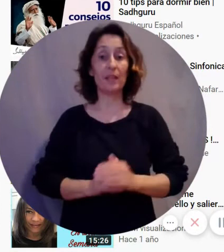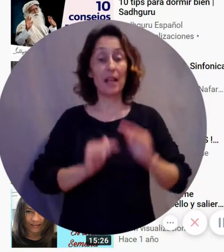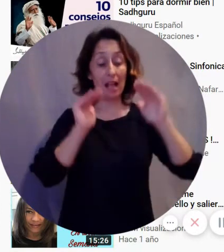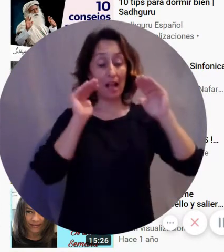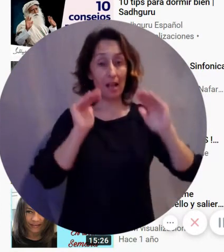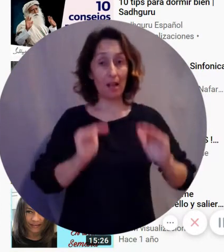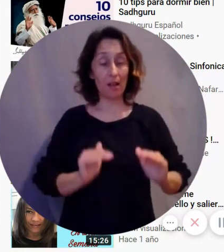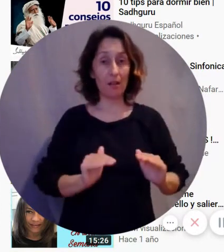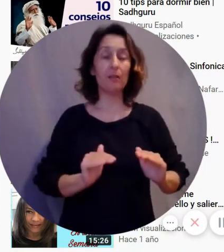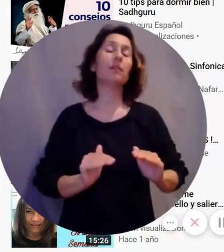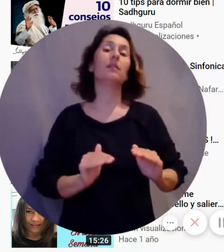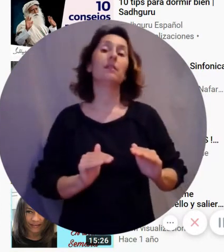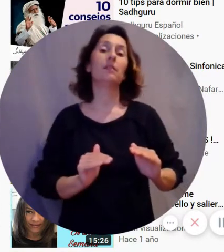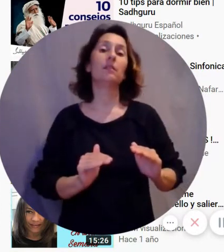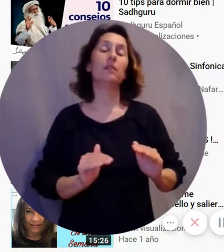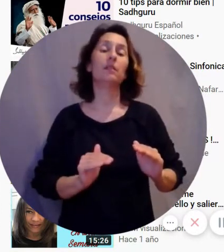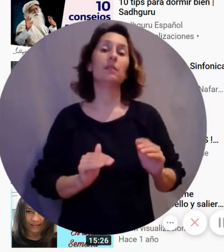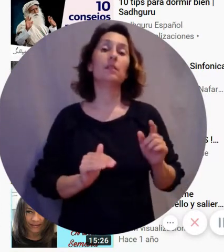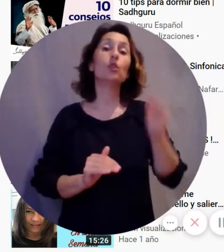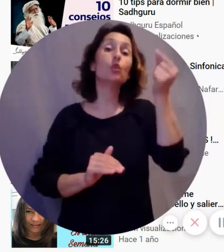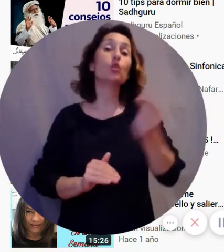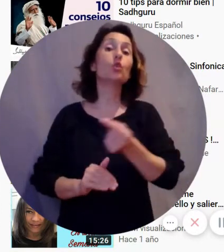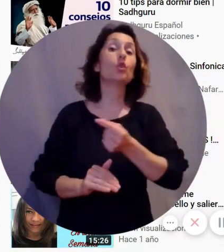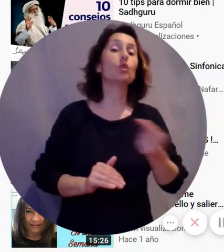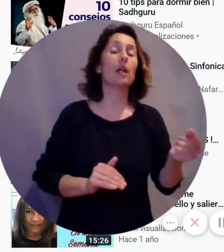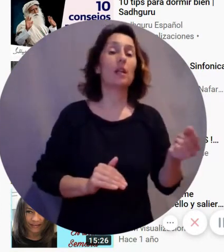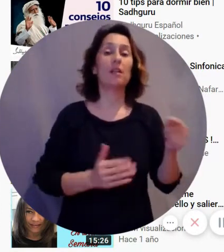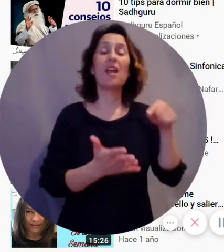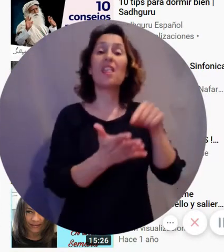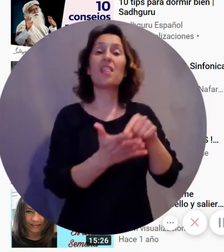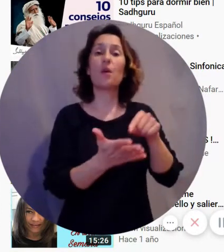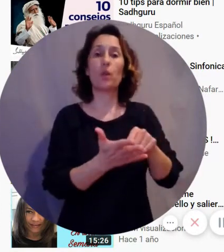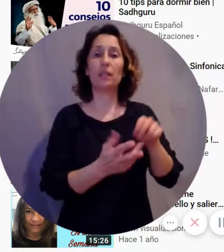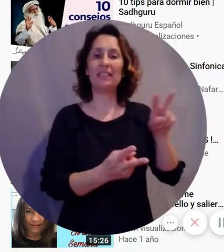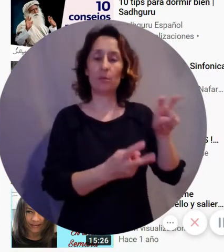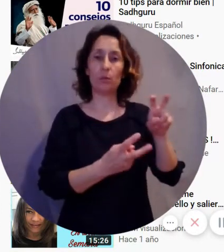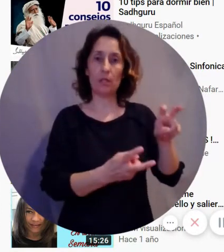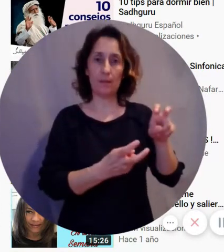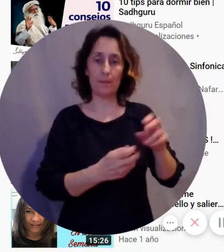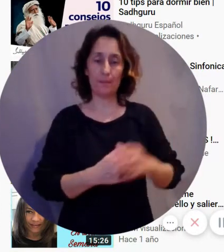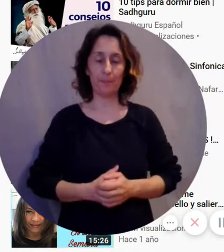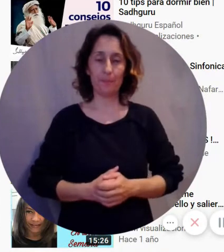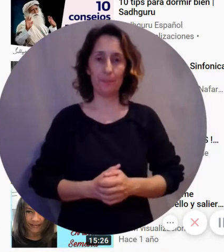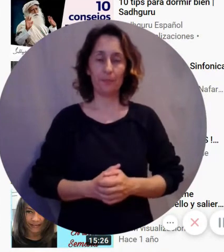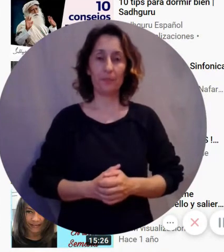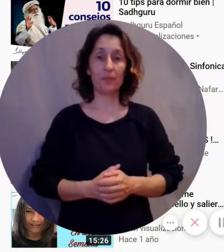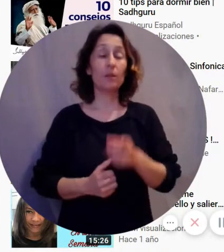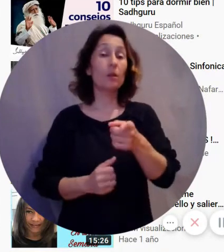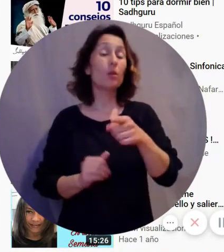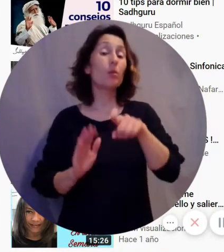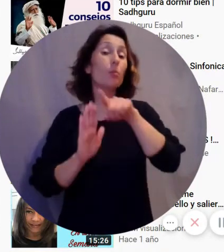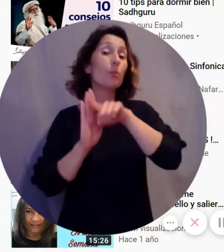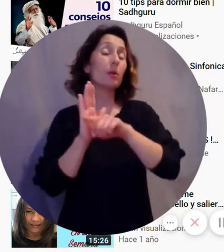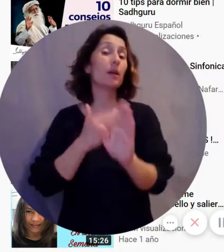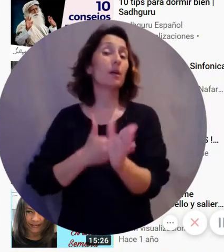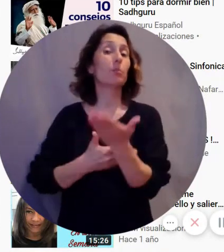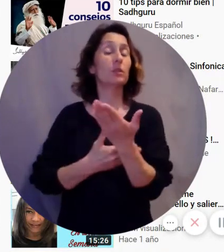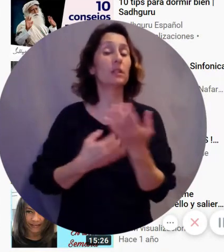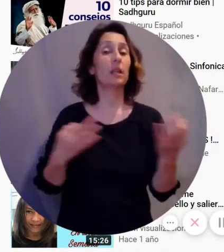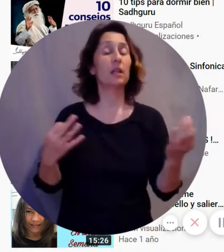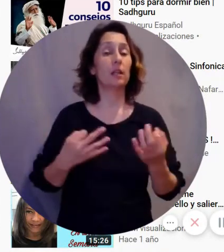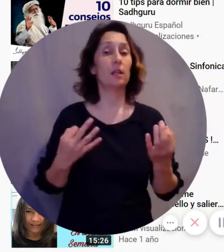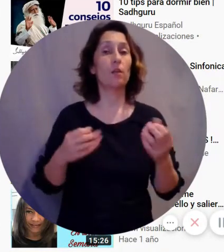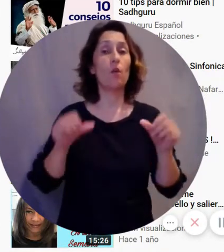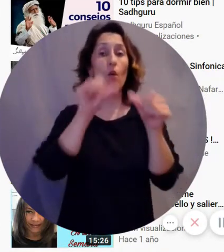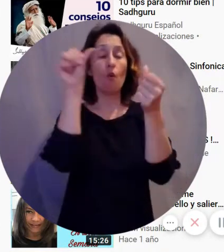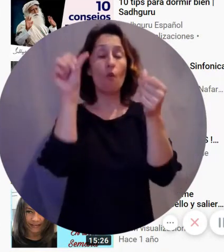declaración en el apartado Total deuda tributaria. El programa nos mostrará aquellas modalidades de tributación que podemos escoger para